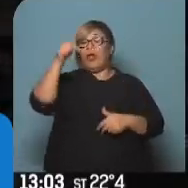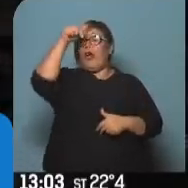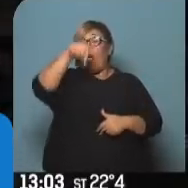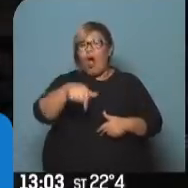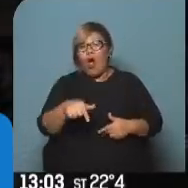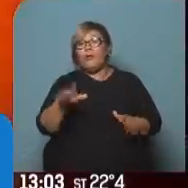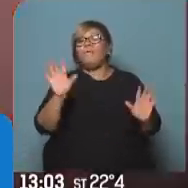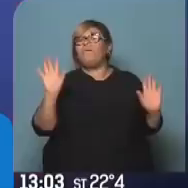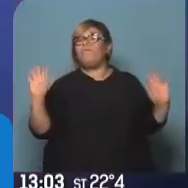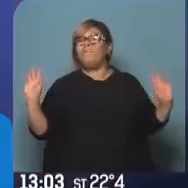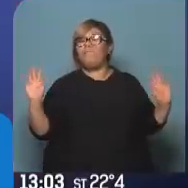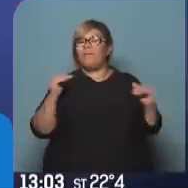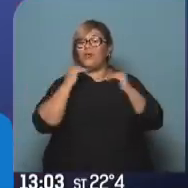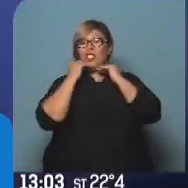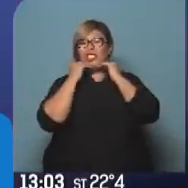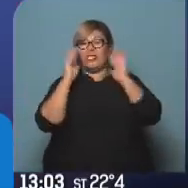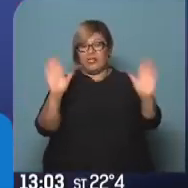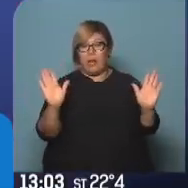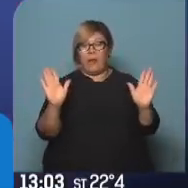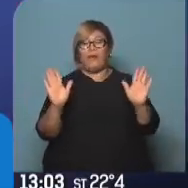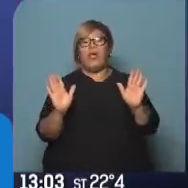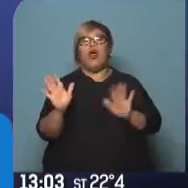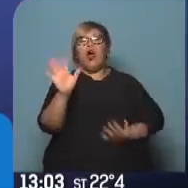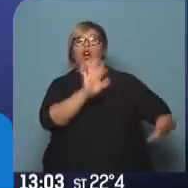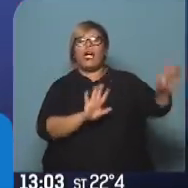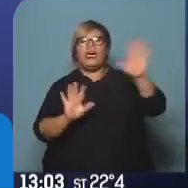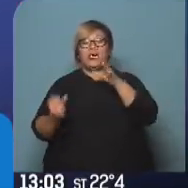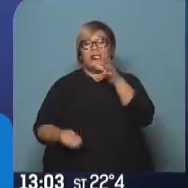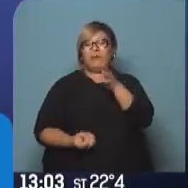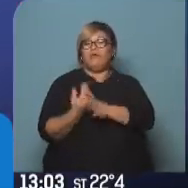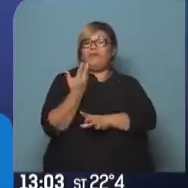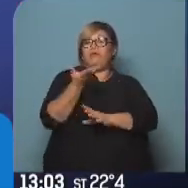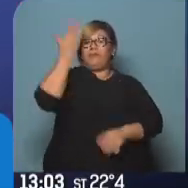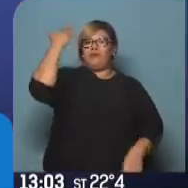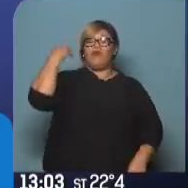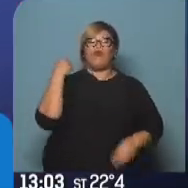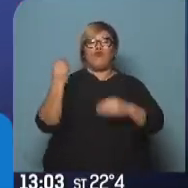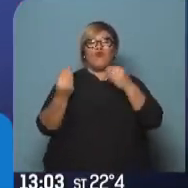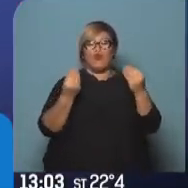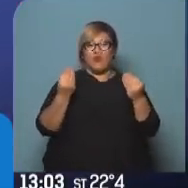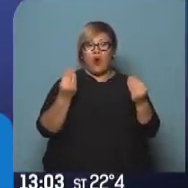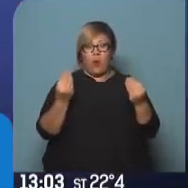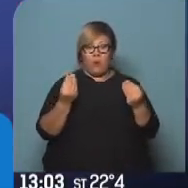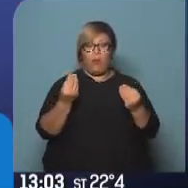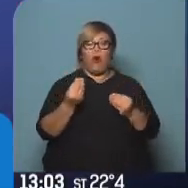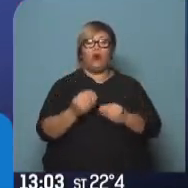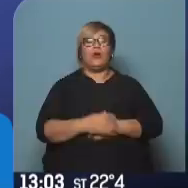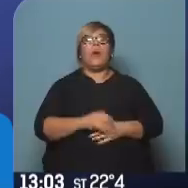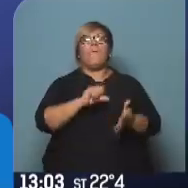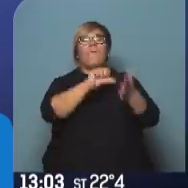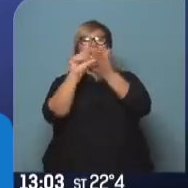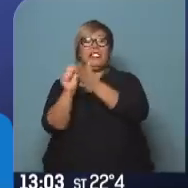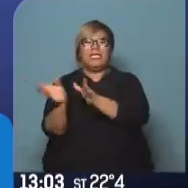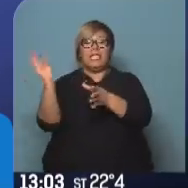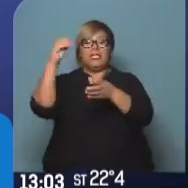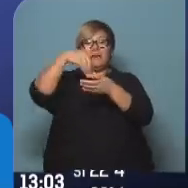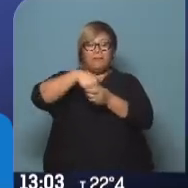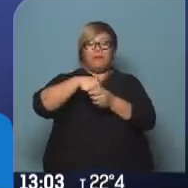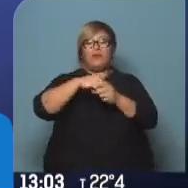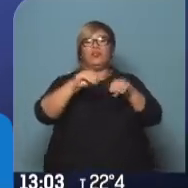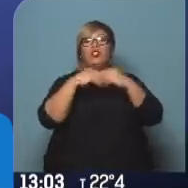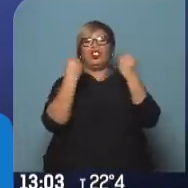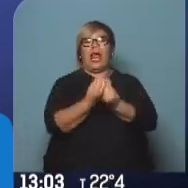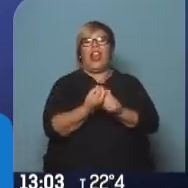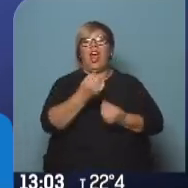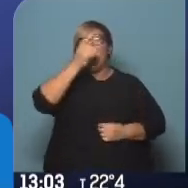incierto. La organización nació con 12 estados miembros. Actualmente quedan Uruguay, Guayana,